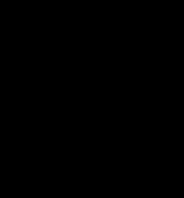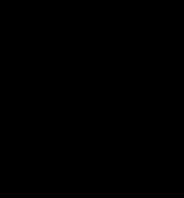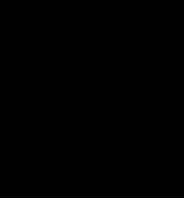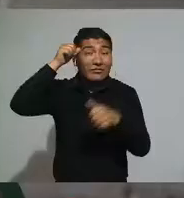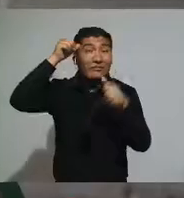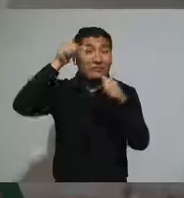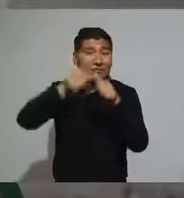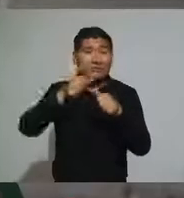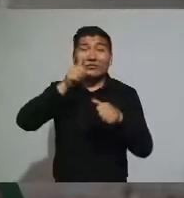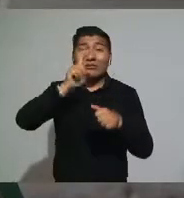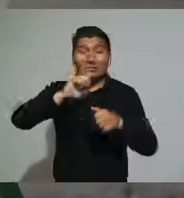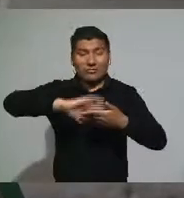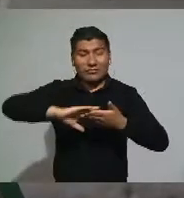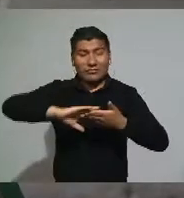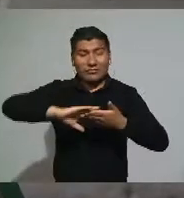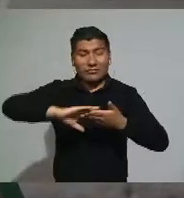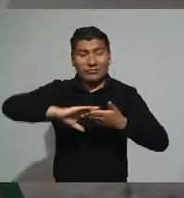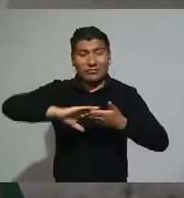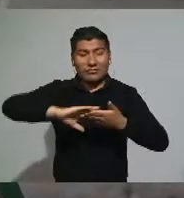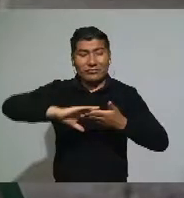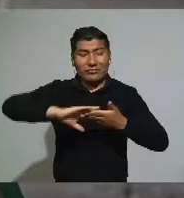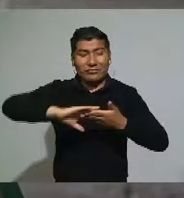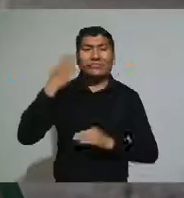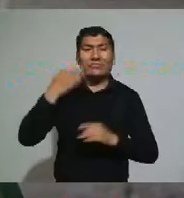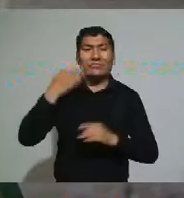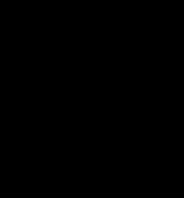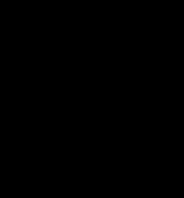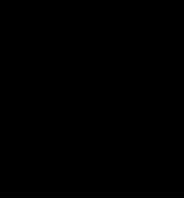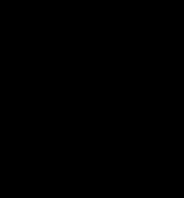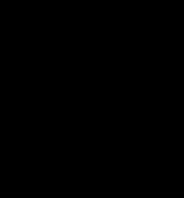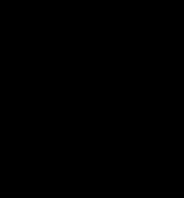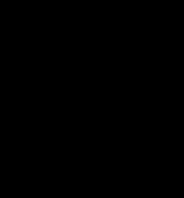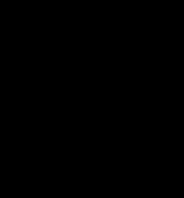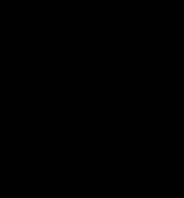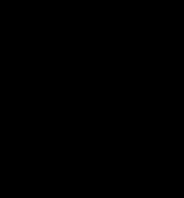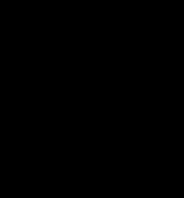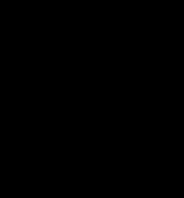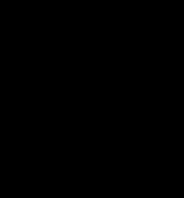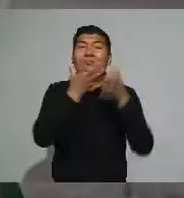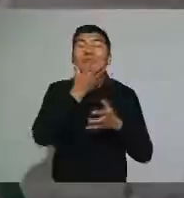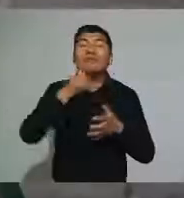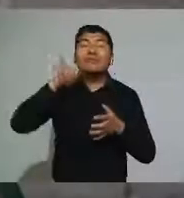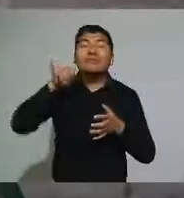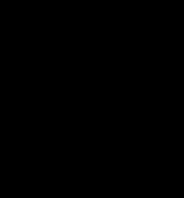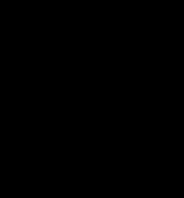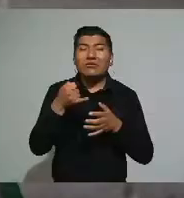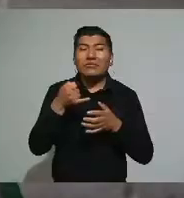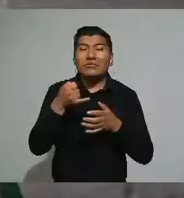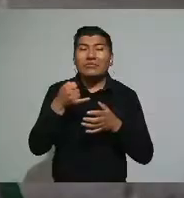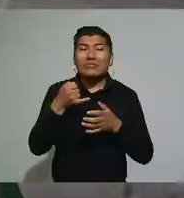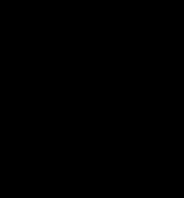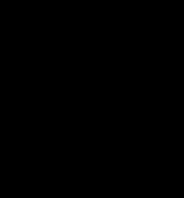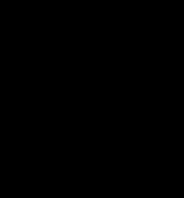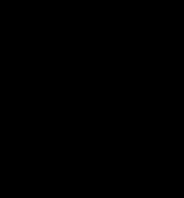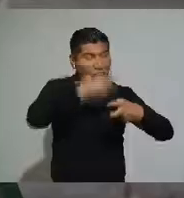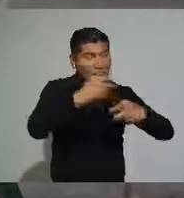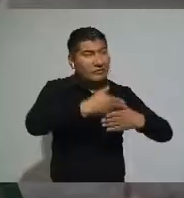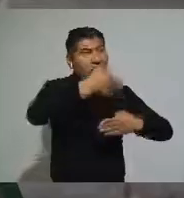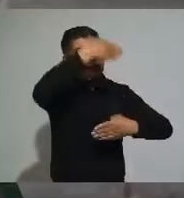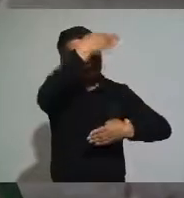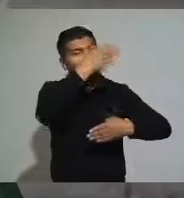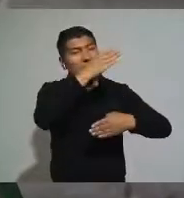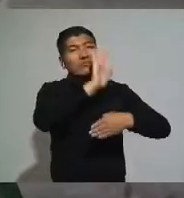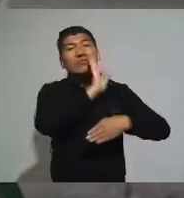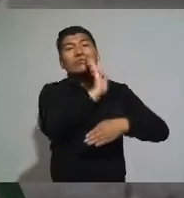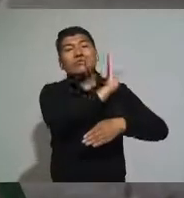Recuerdo una historia del tiempo de los rabinos. Estaban frente a la destrucción del